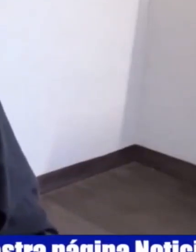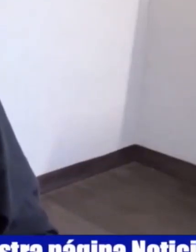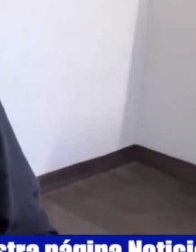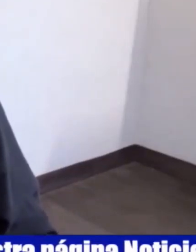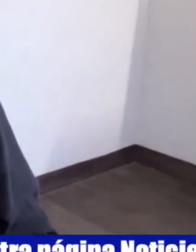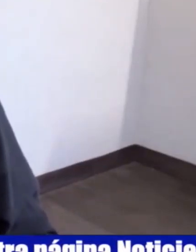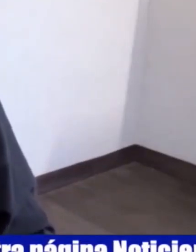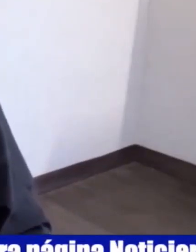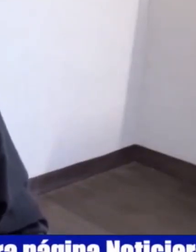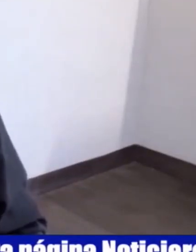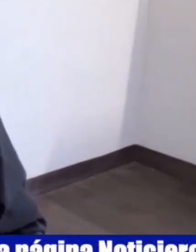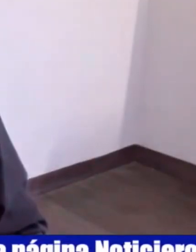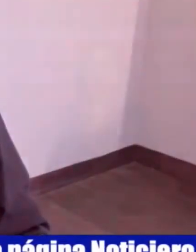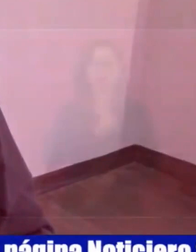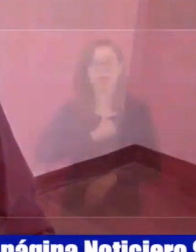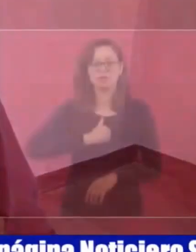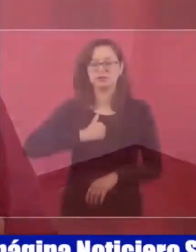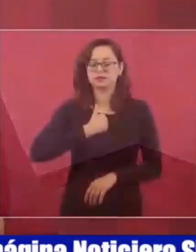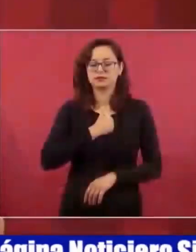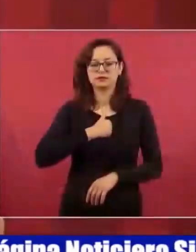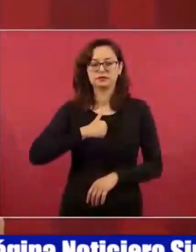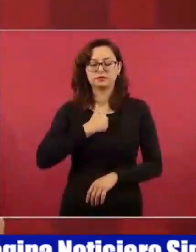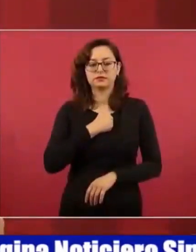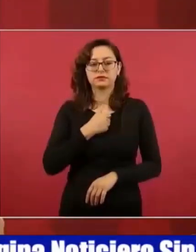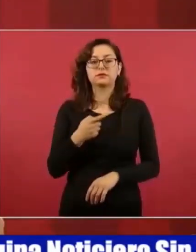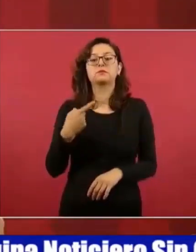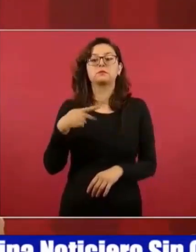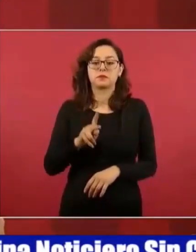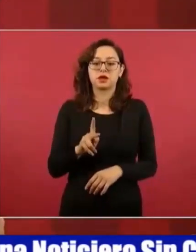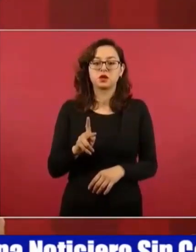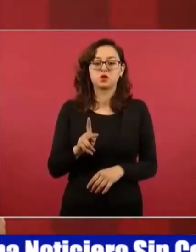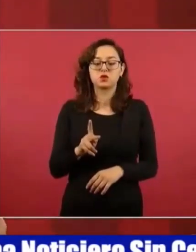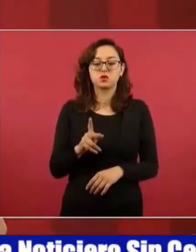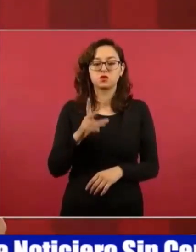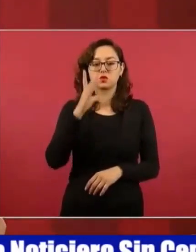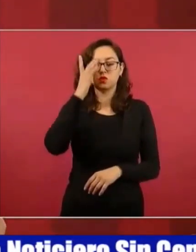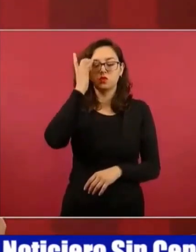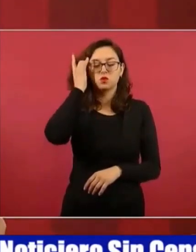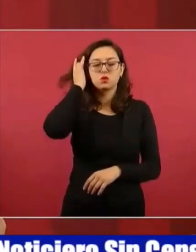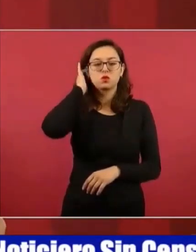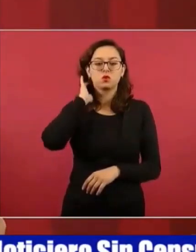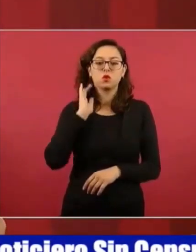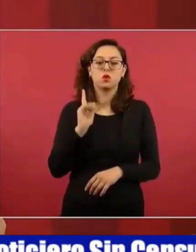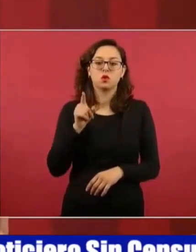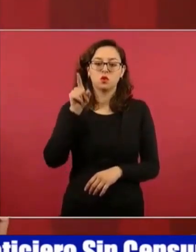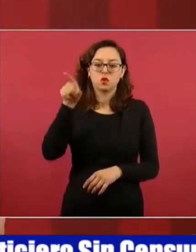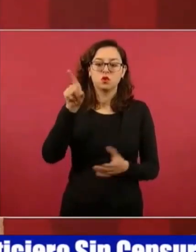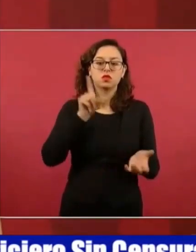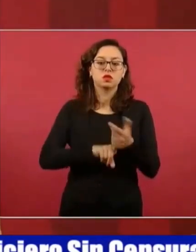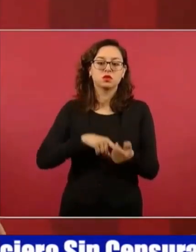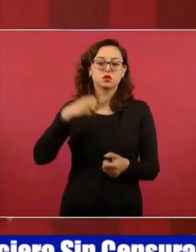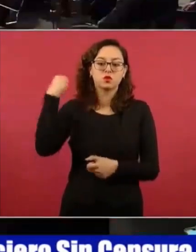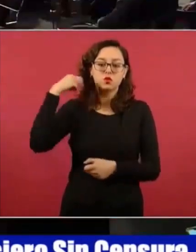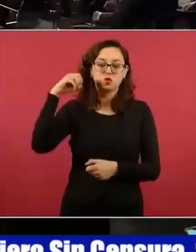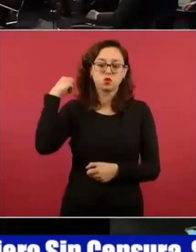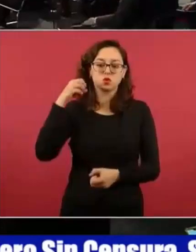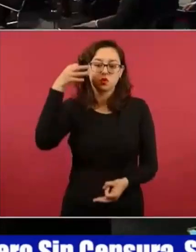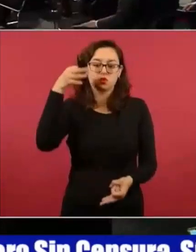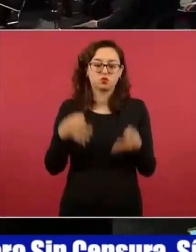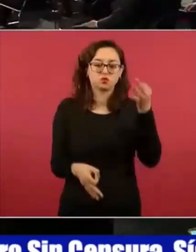el mismo saco. Y este fin de semana, hoy mismo en la mañanera temprano, creo que confirma lo que